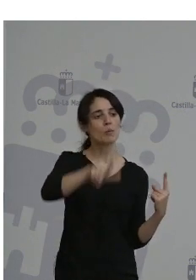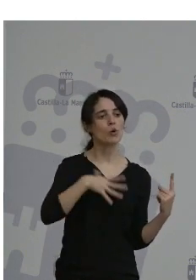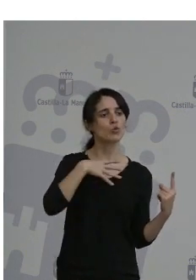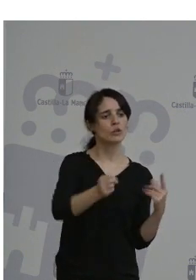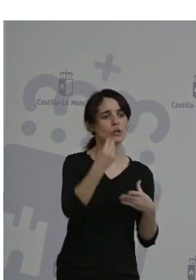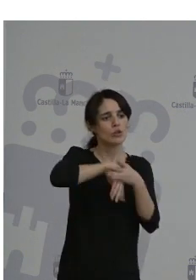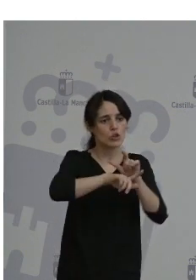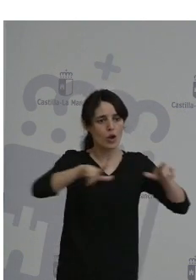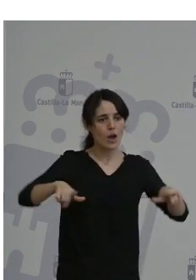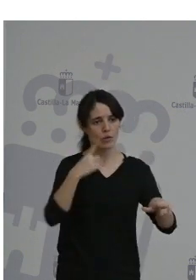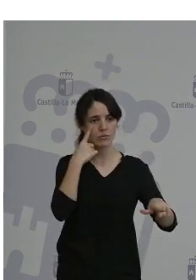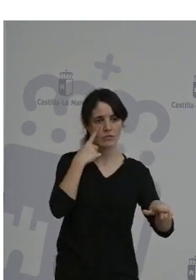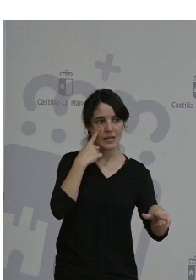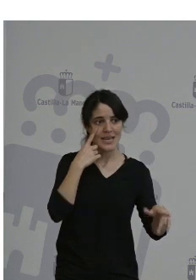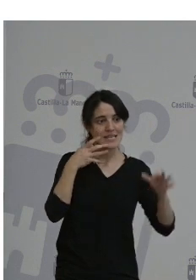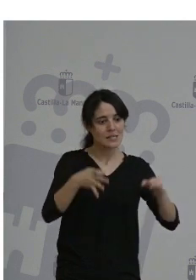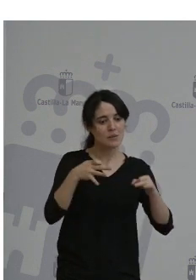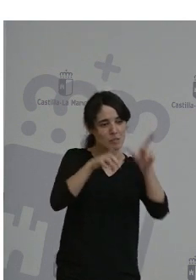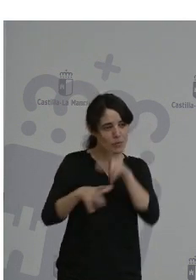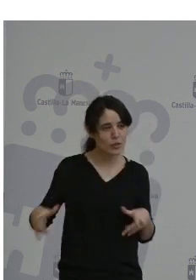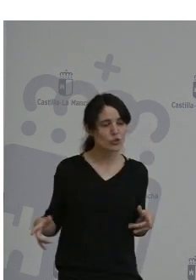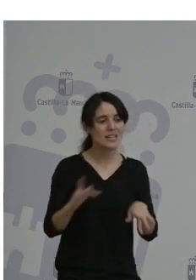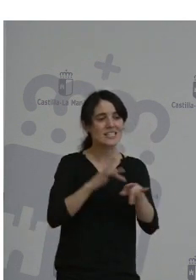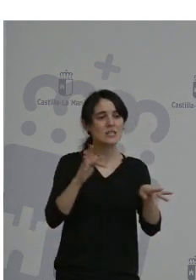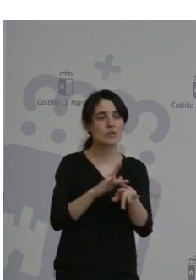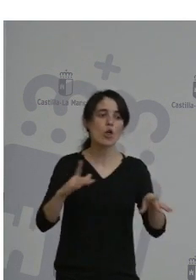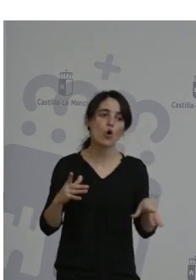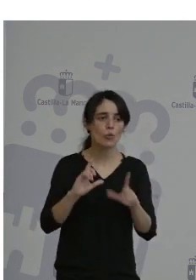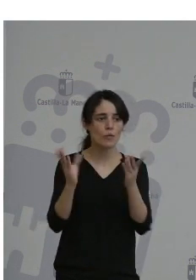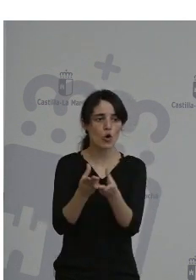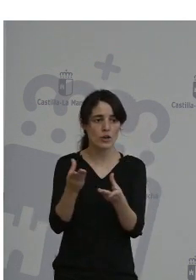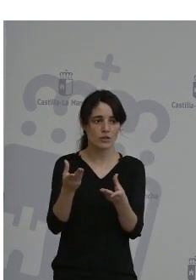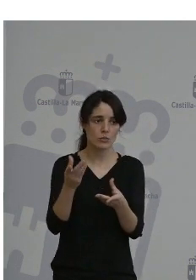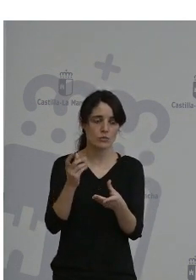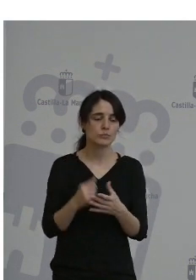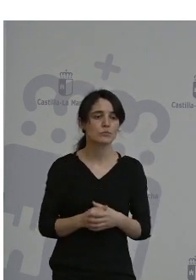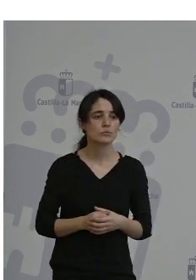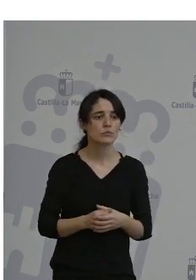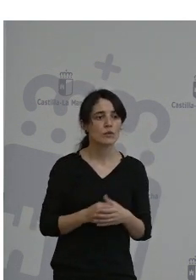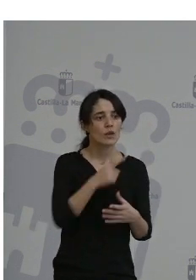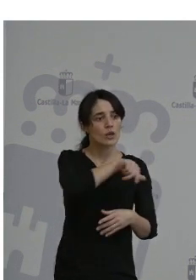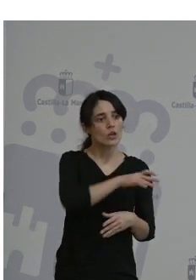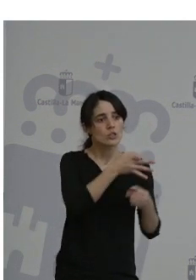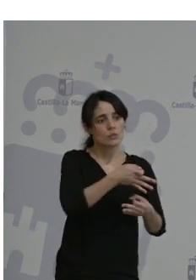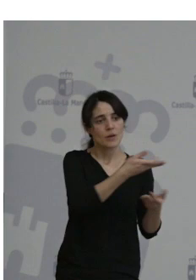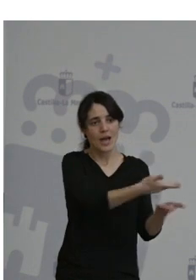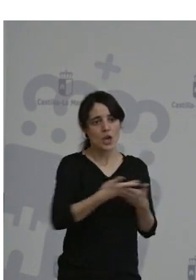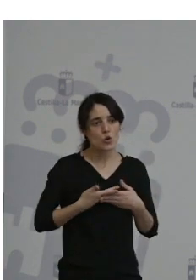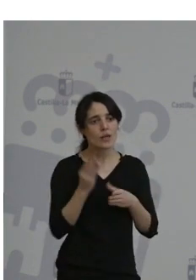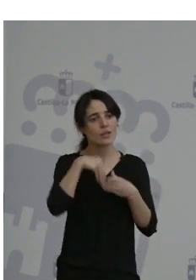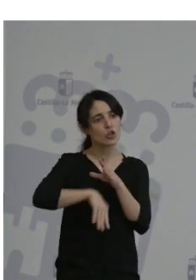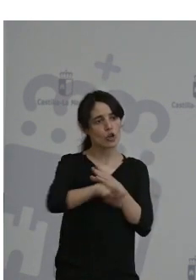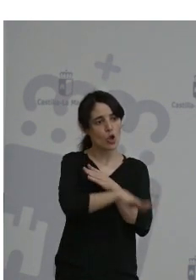siempre han estado sensibilizados con el colectivo, ayudando en todo lo posible, tanto en la ubicación en el espacio